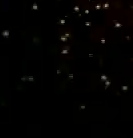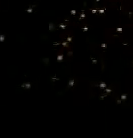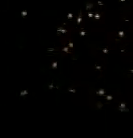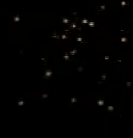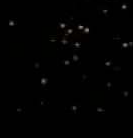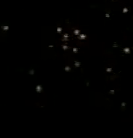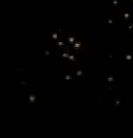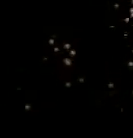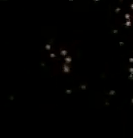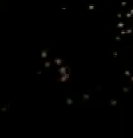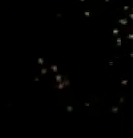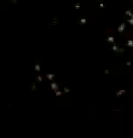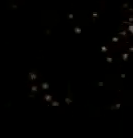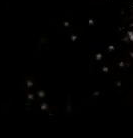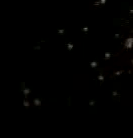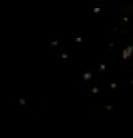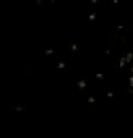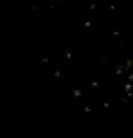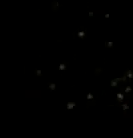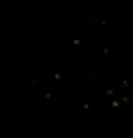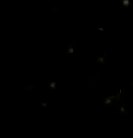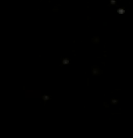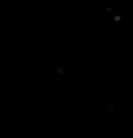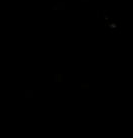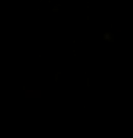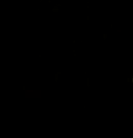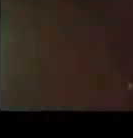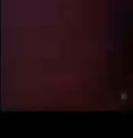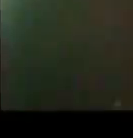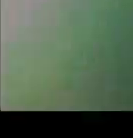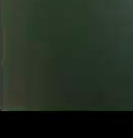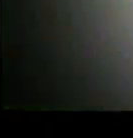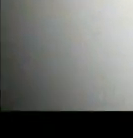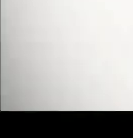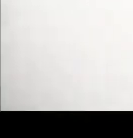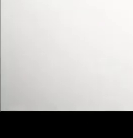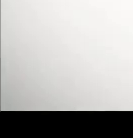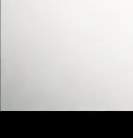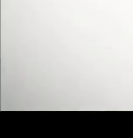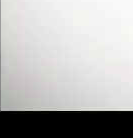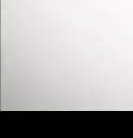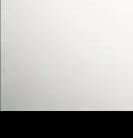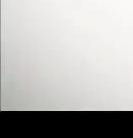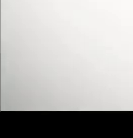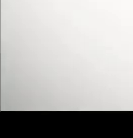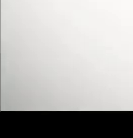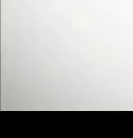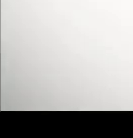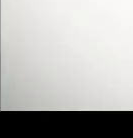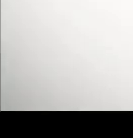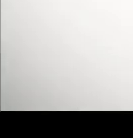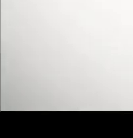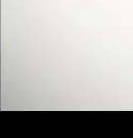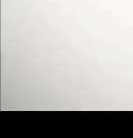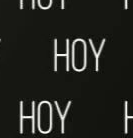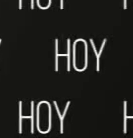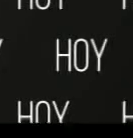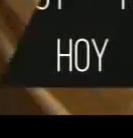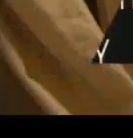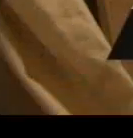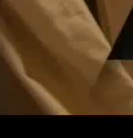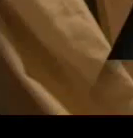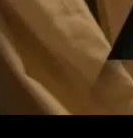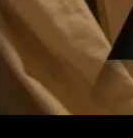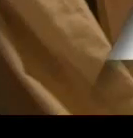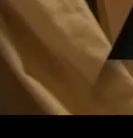Santo Domingo, capital de la diversidad cultural del Ecuador. Alcaldía 2014-2019.